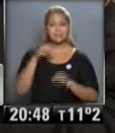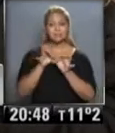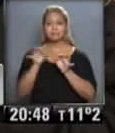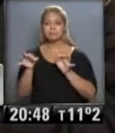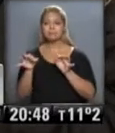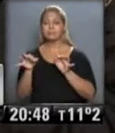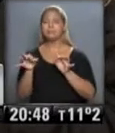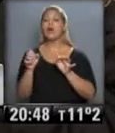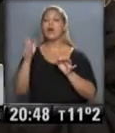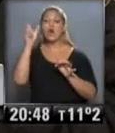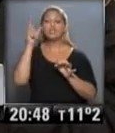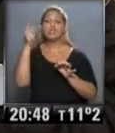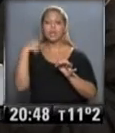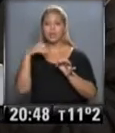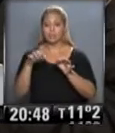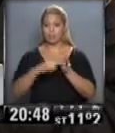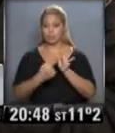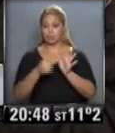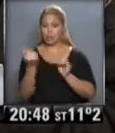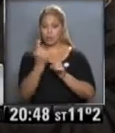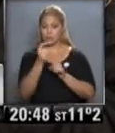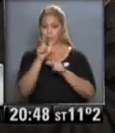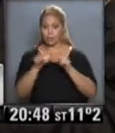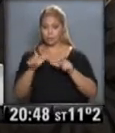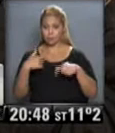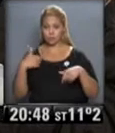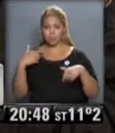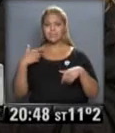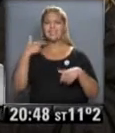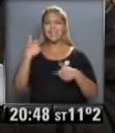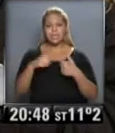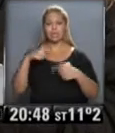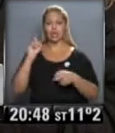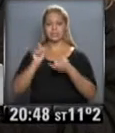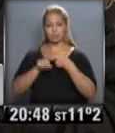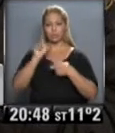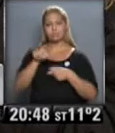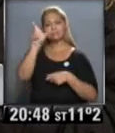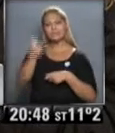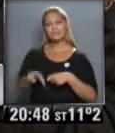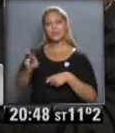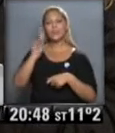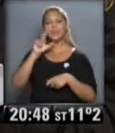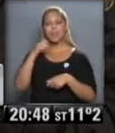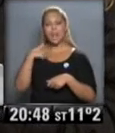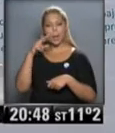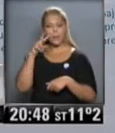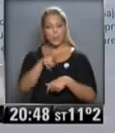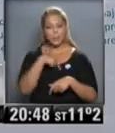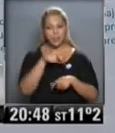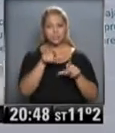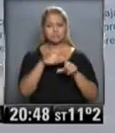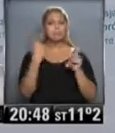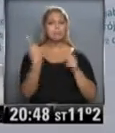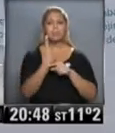kilómetros de la ciudad, lo primero que van a ver los familiares, hijos y la esposa del dictador fallecido serán